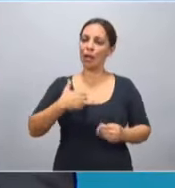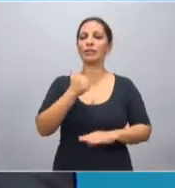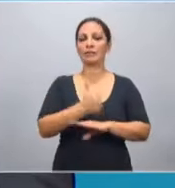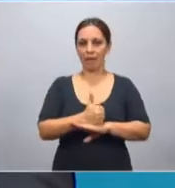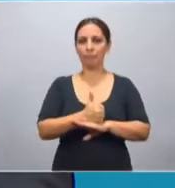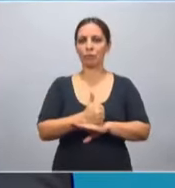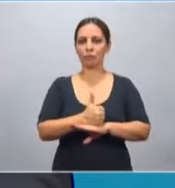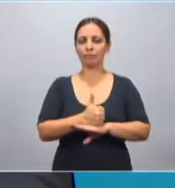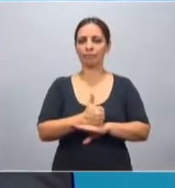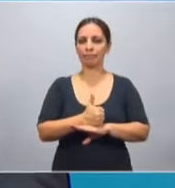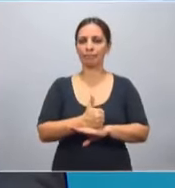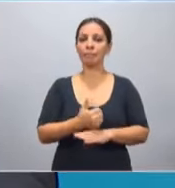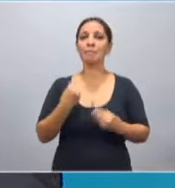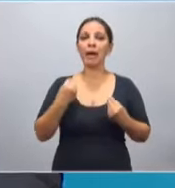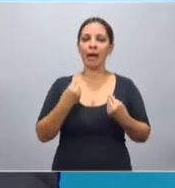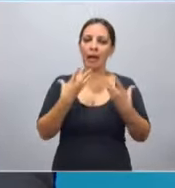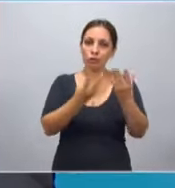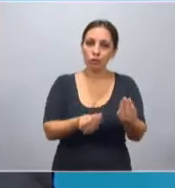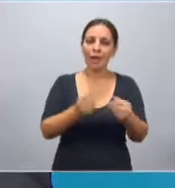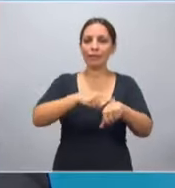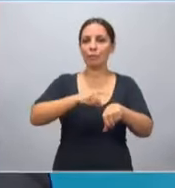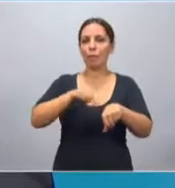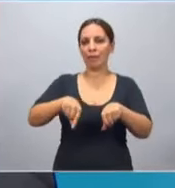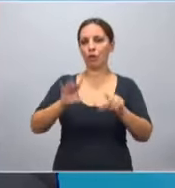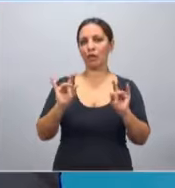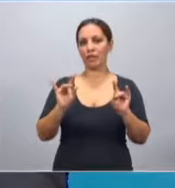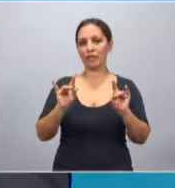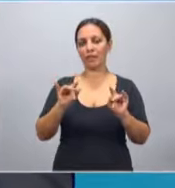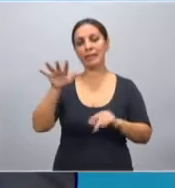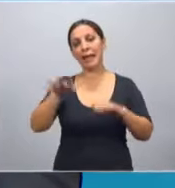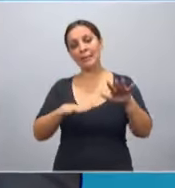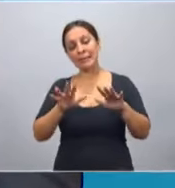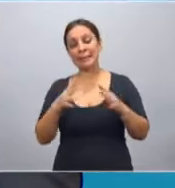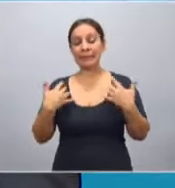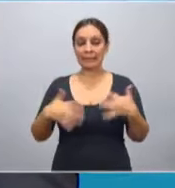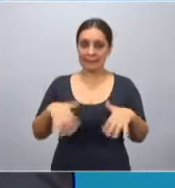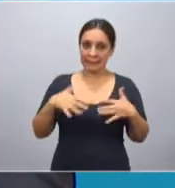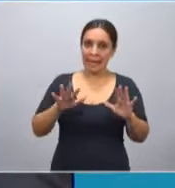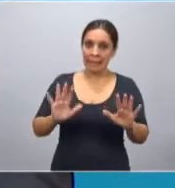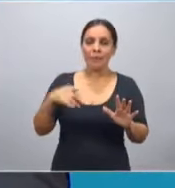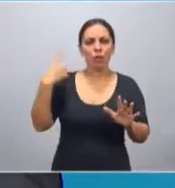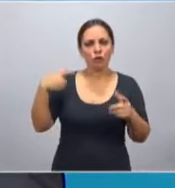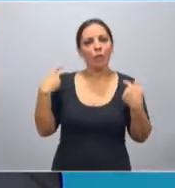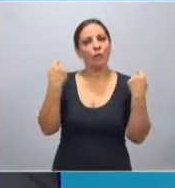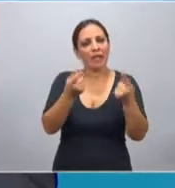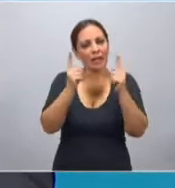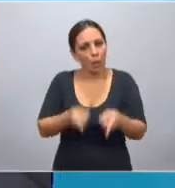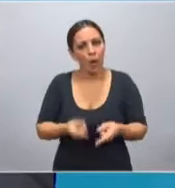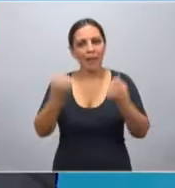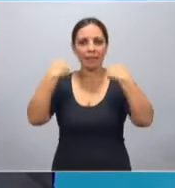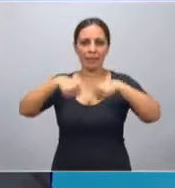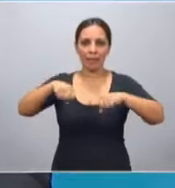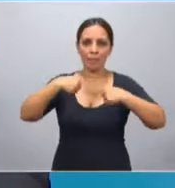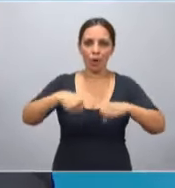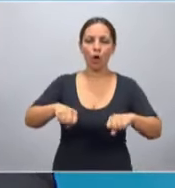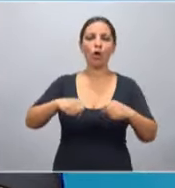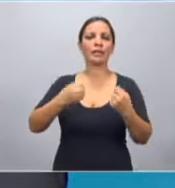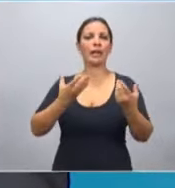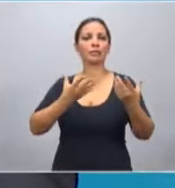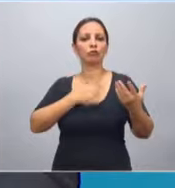para llevar este momento tan complejo a veces amargo pero que lo vamos a llenar de deporte lo vamos a llenar de